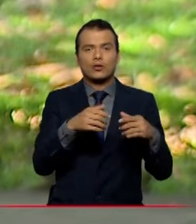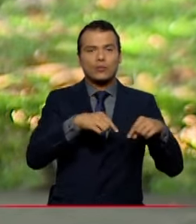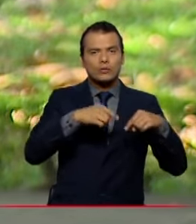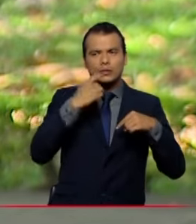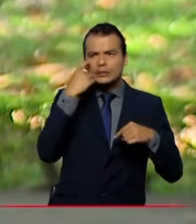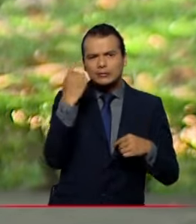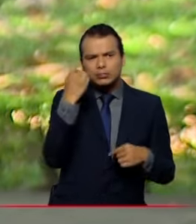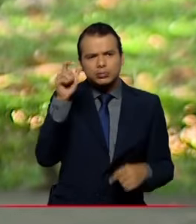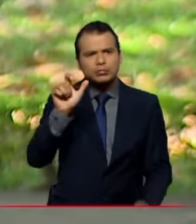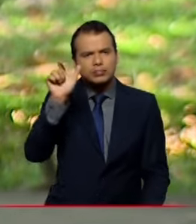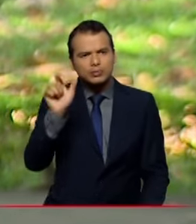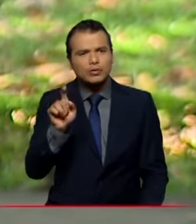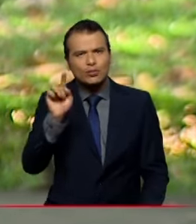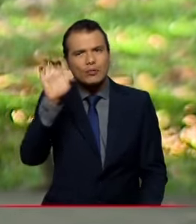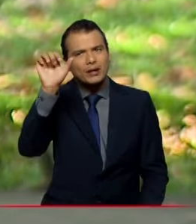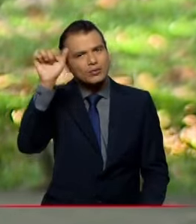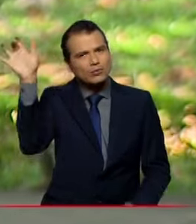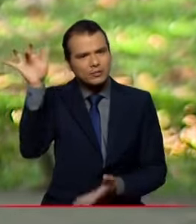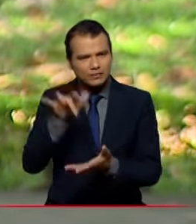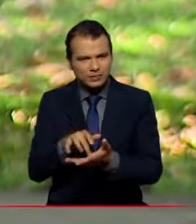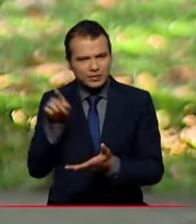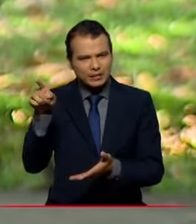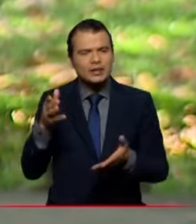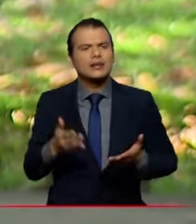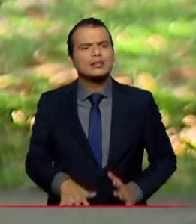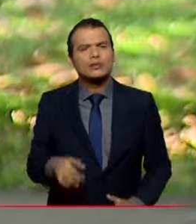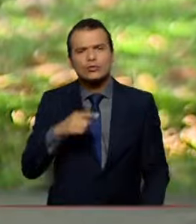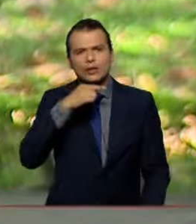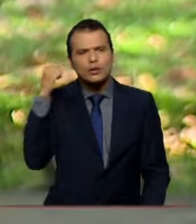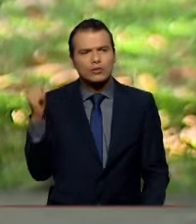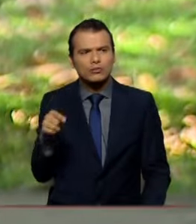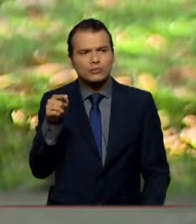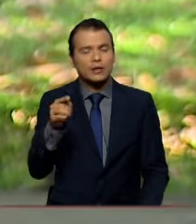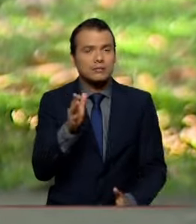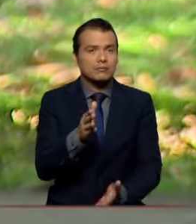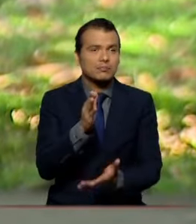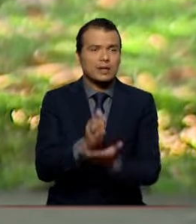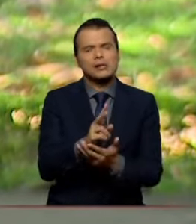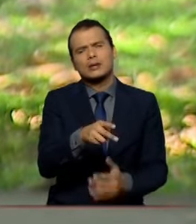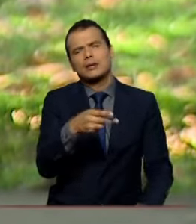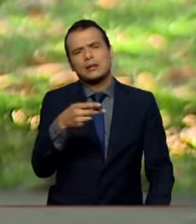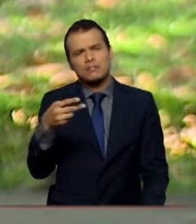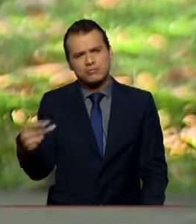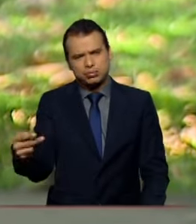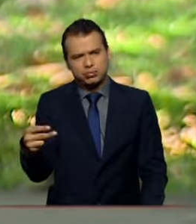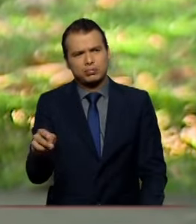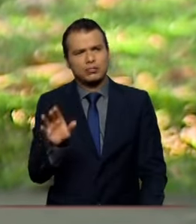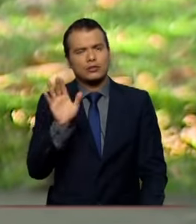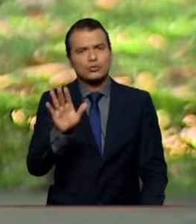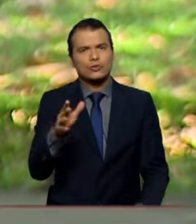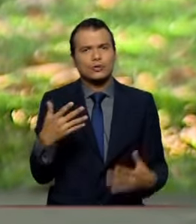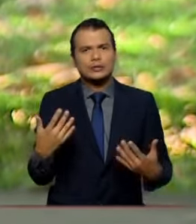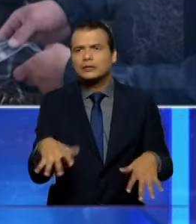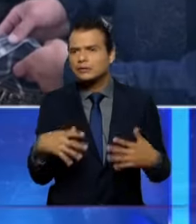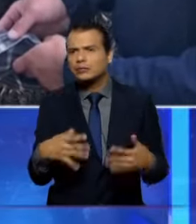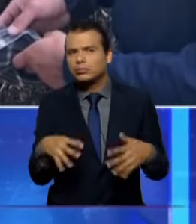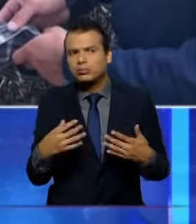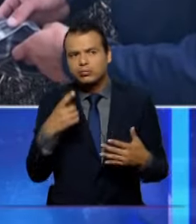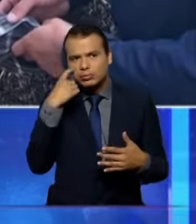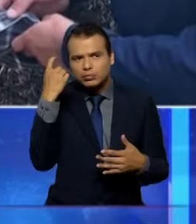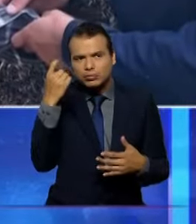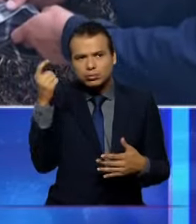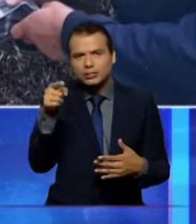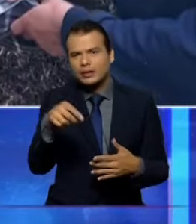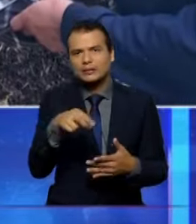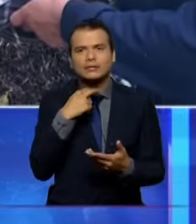rescate de un ciudadano extranjero de nacionalidad rusa, quien habría sufrido una lesión en una de sus extremidades inferiores, lo que le